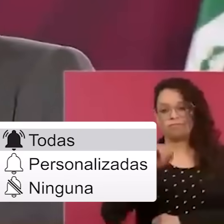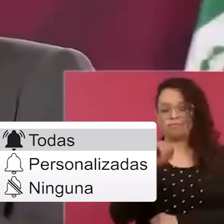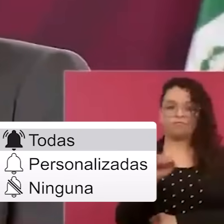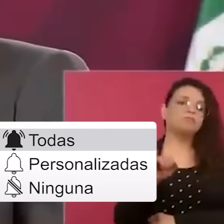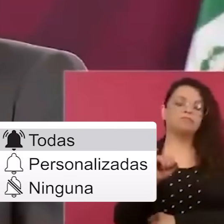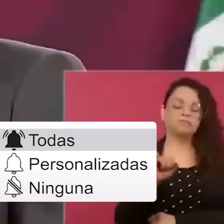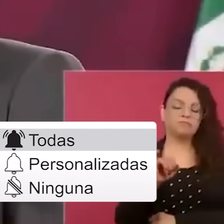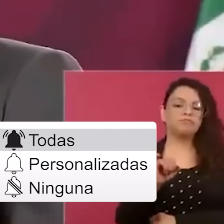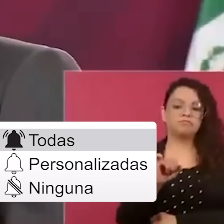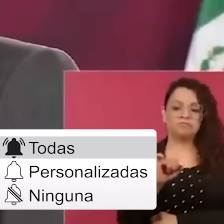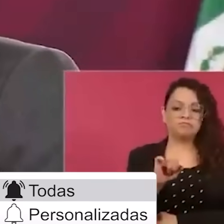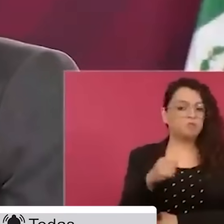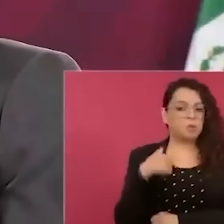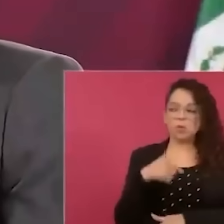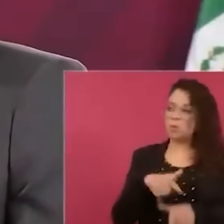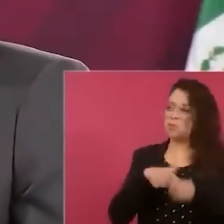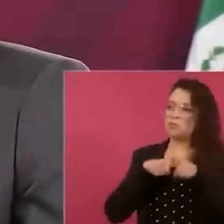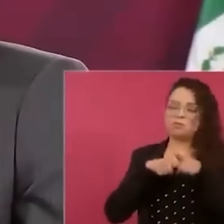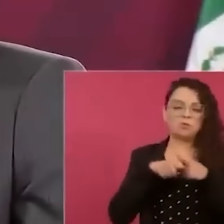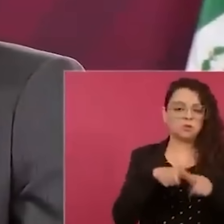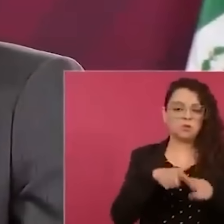debe de haber